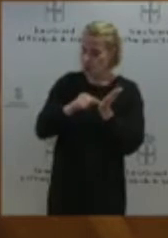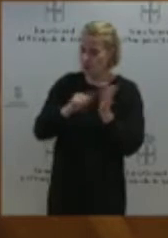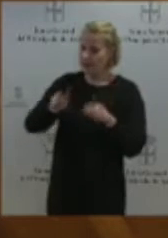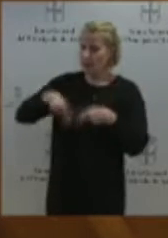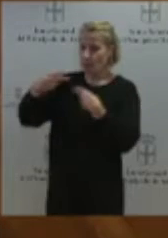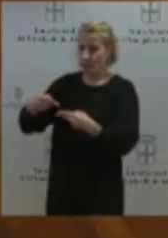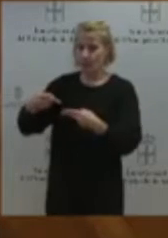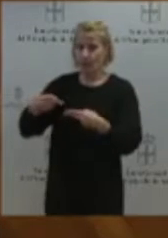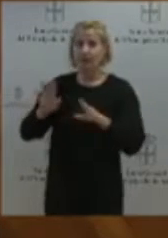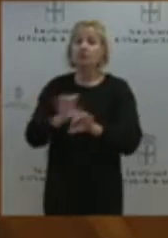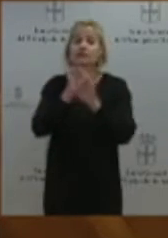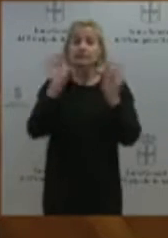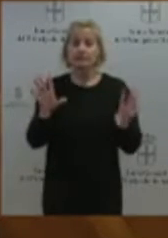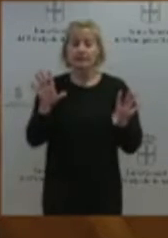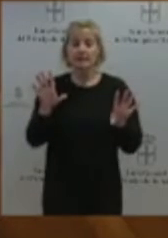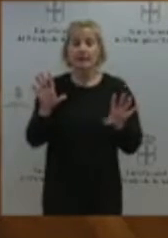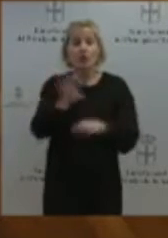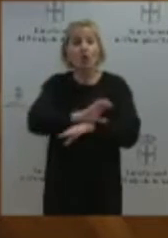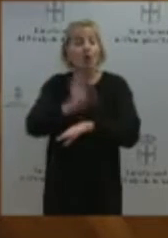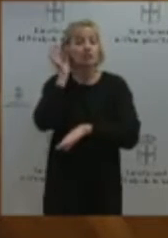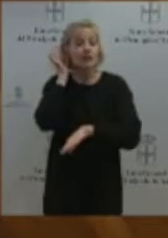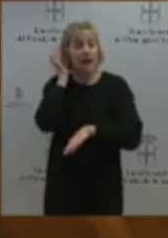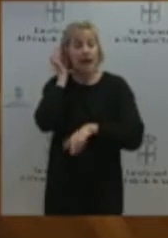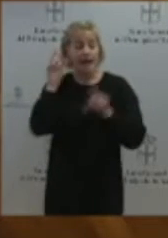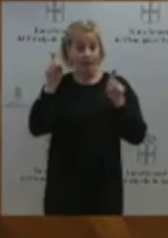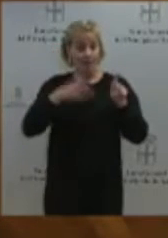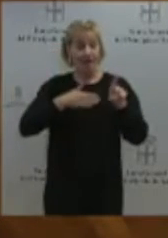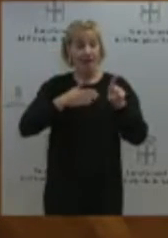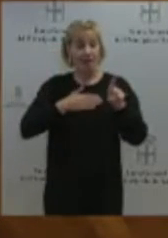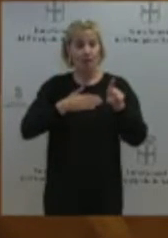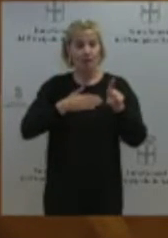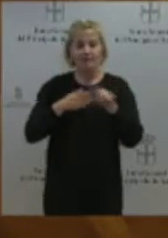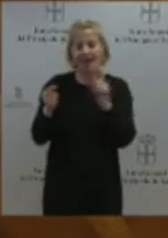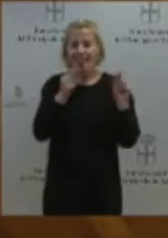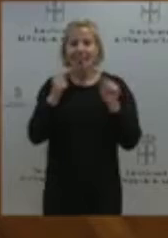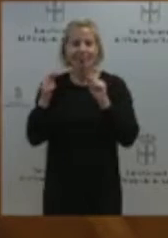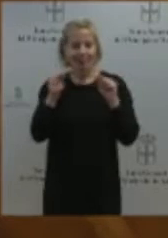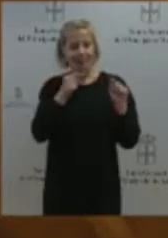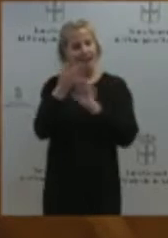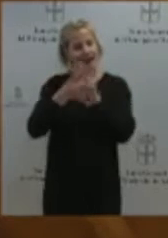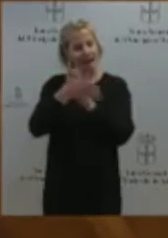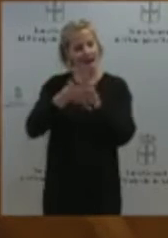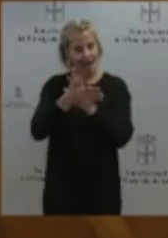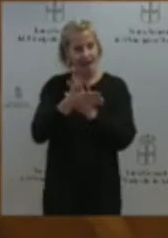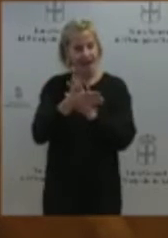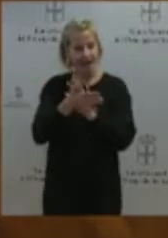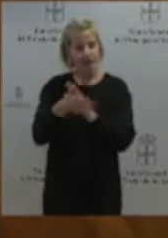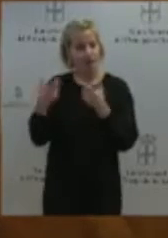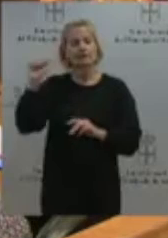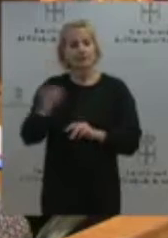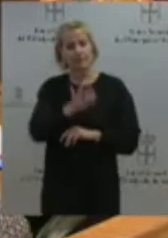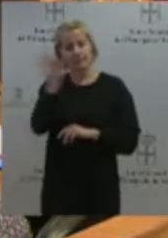Educación hace del diálogo, de la conversación permanente con los sectores educativos afectados, una de sus banderas y de sus señas de